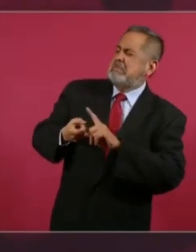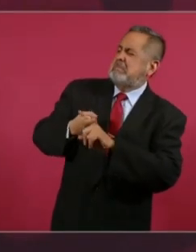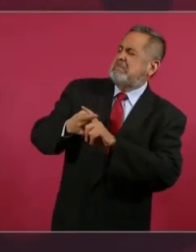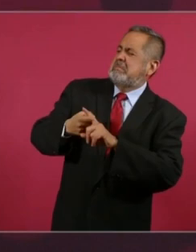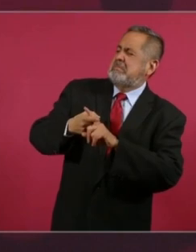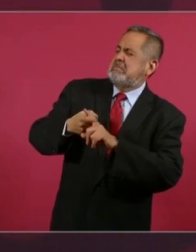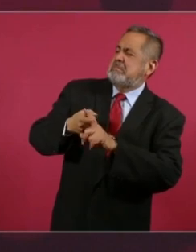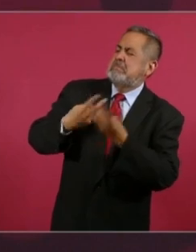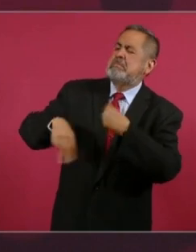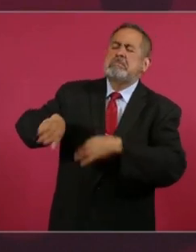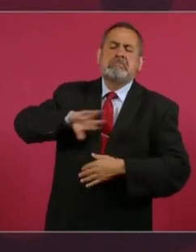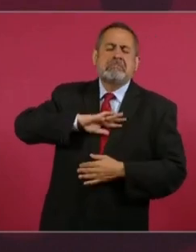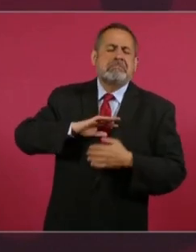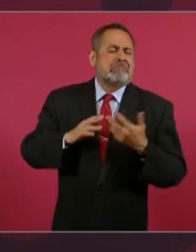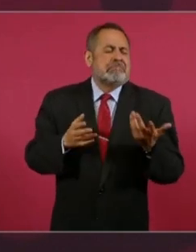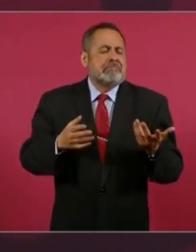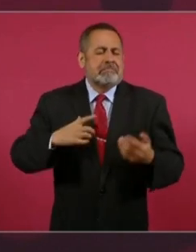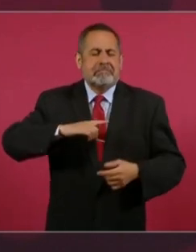Porque la gente